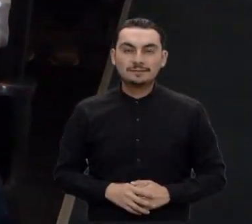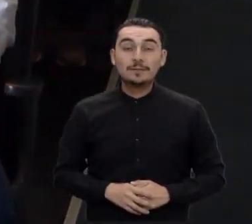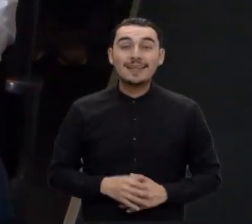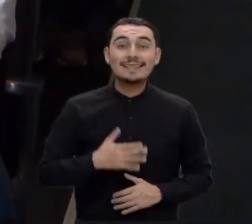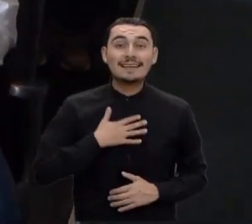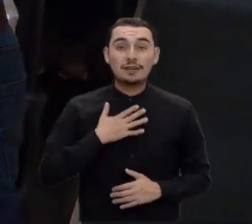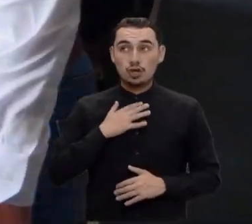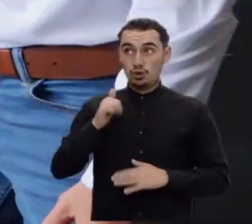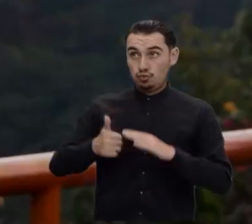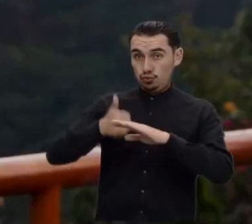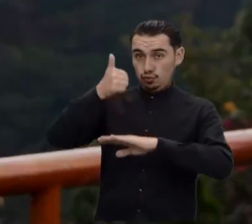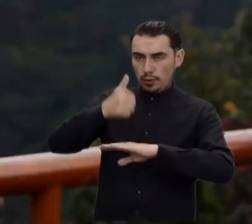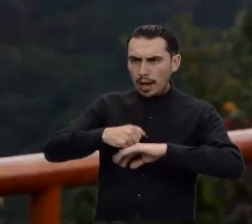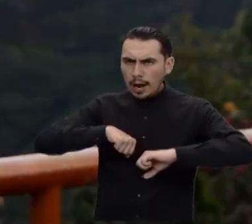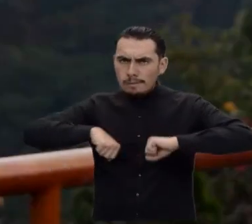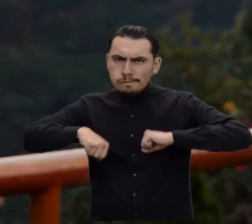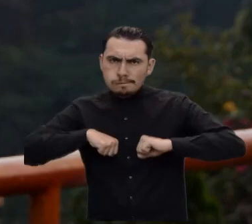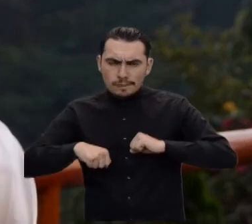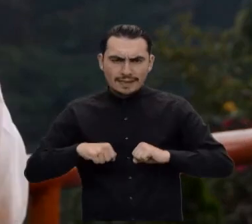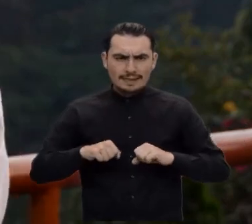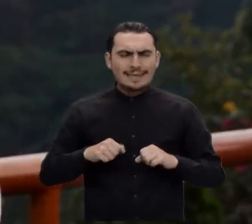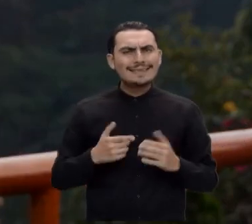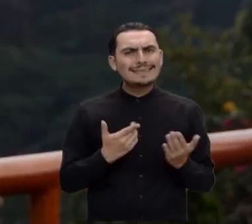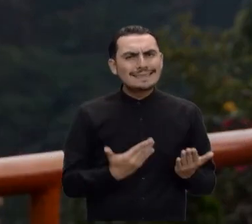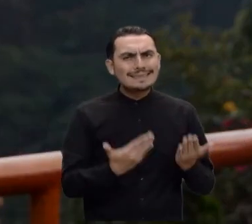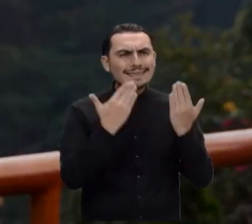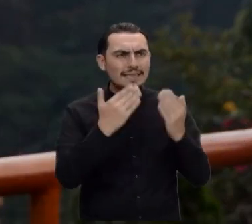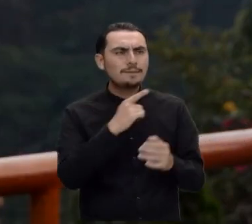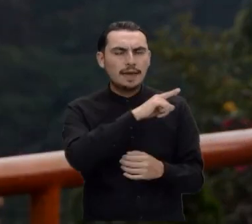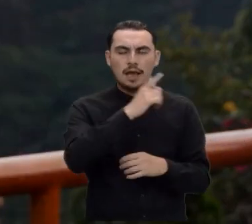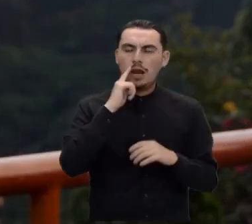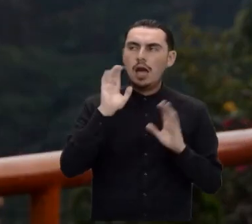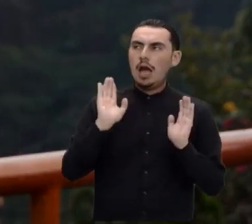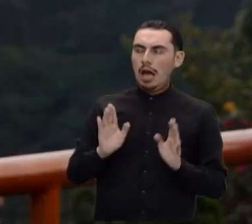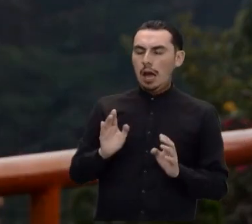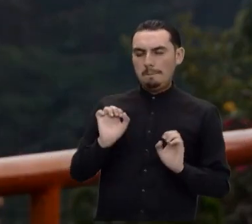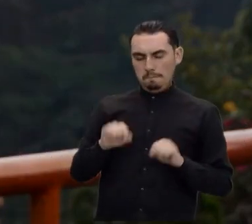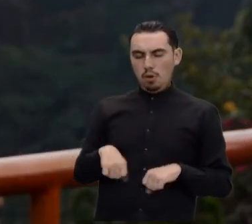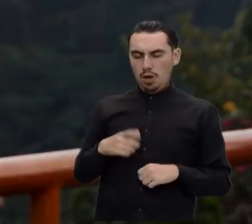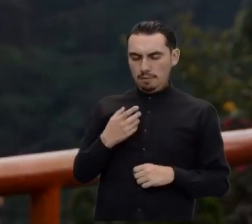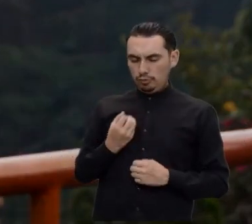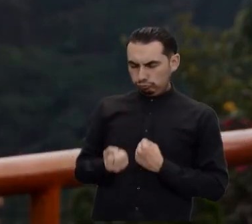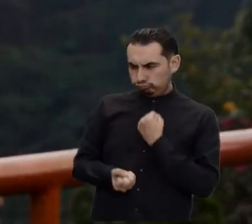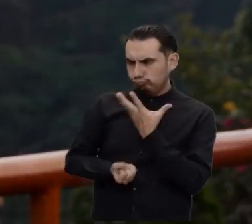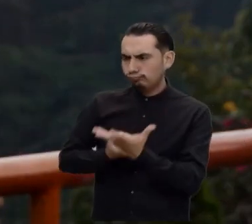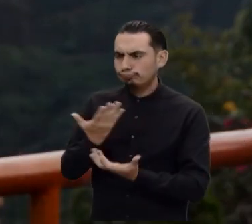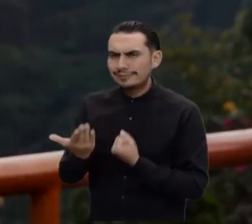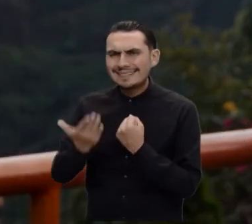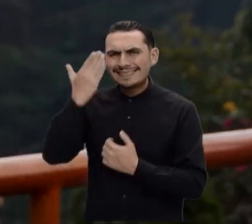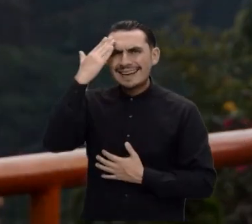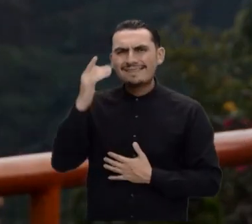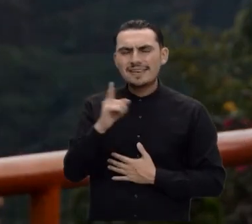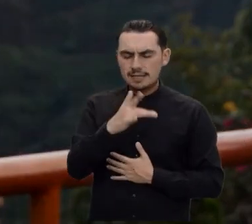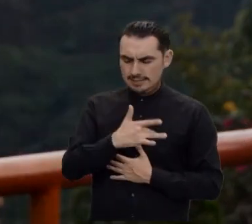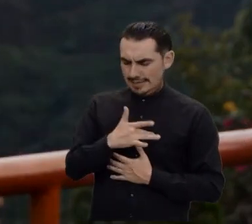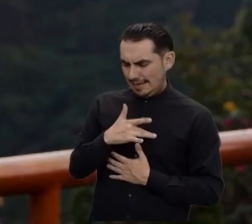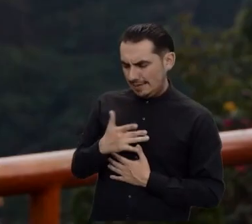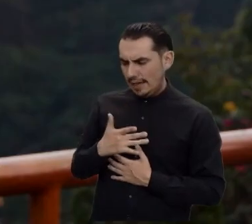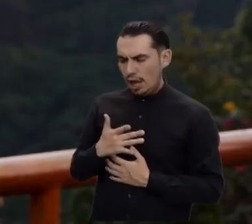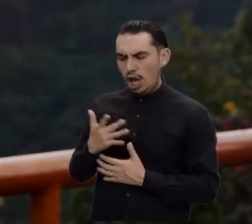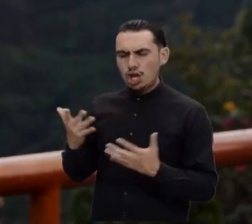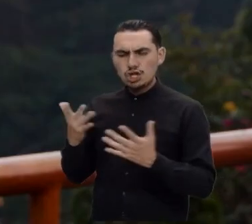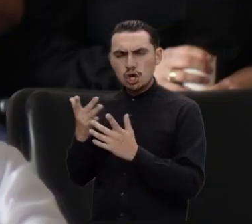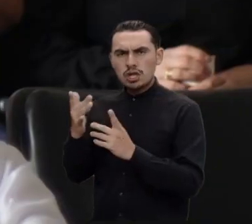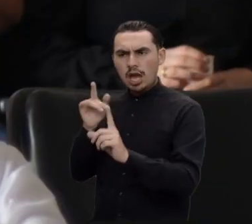El que la gerencia general esté acompañando estos espacios les permite a ellos una ventana de poder expresarse, de poder, digamos, mencionar hacia